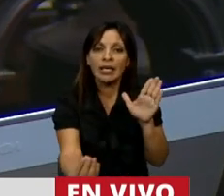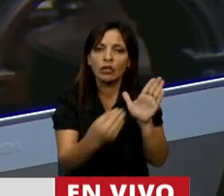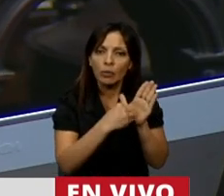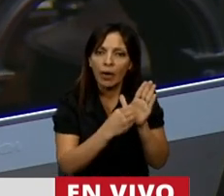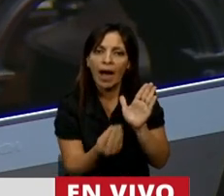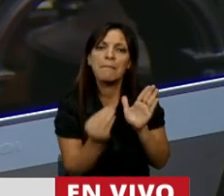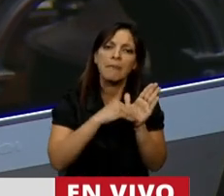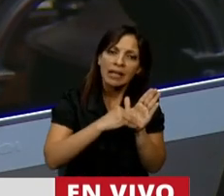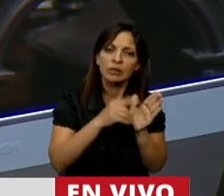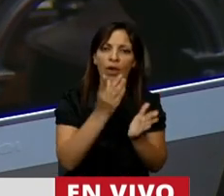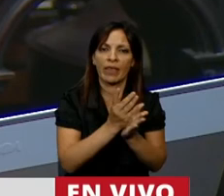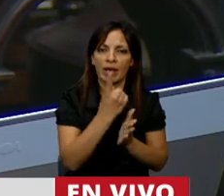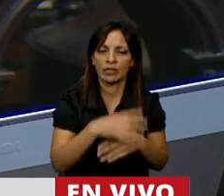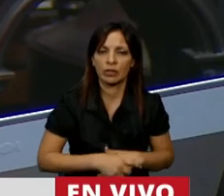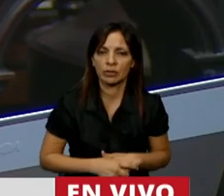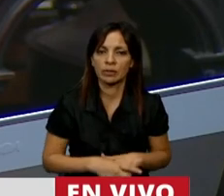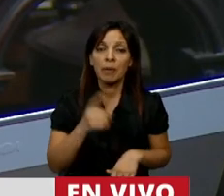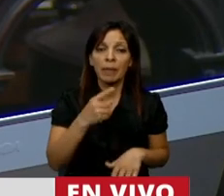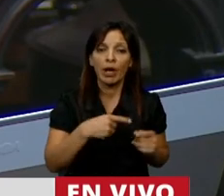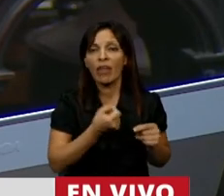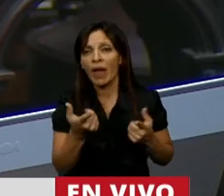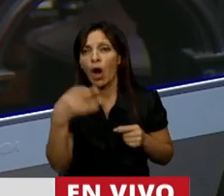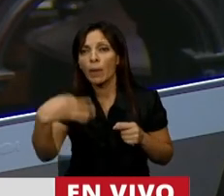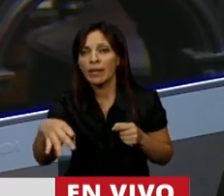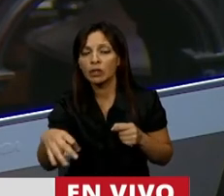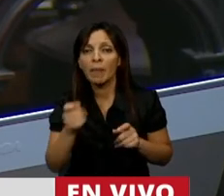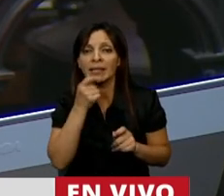derecho, pero no establece ninguna obligación para quienes